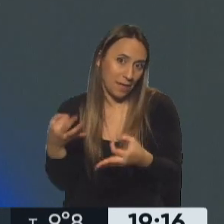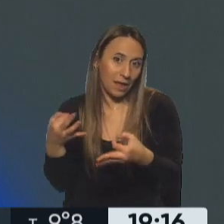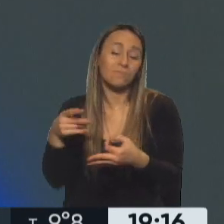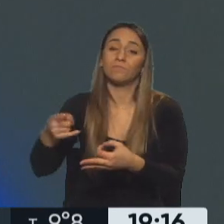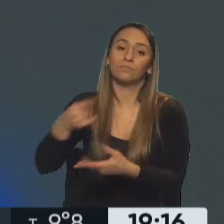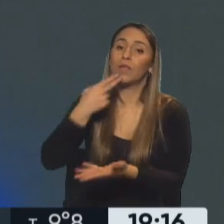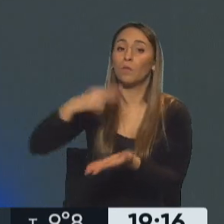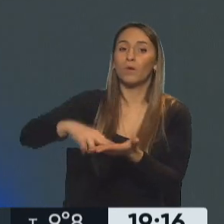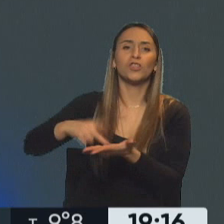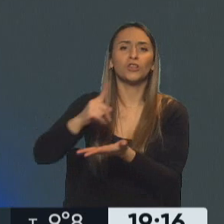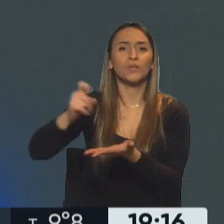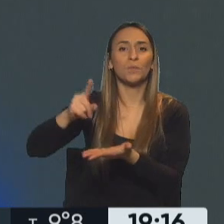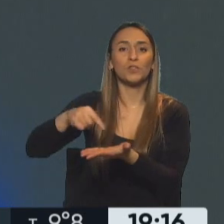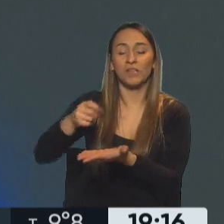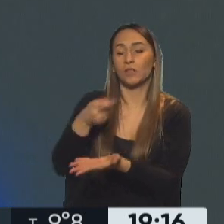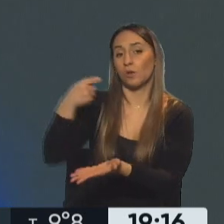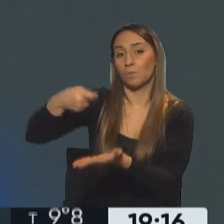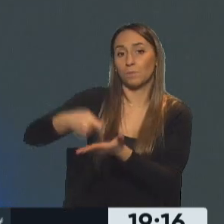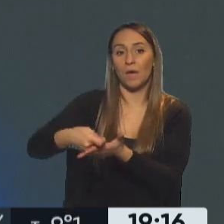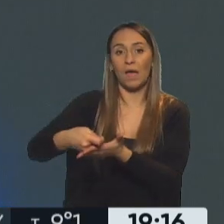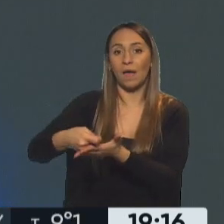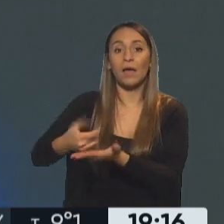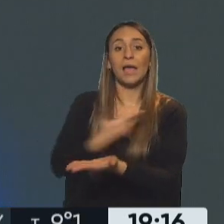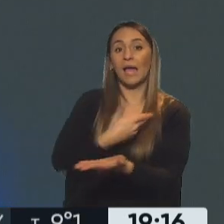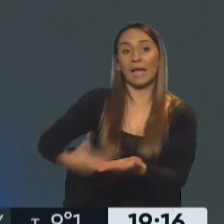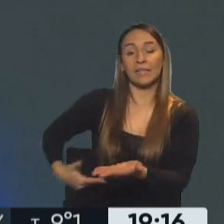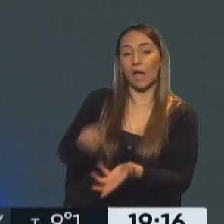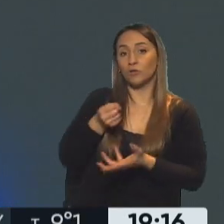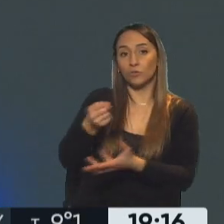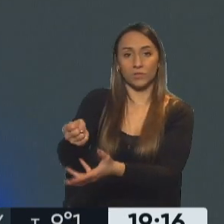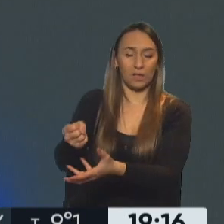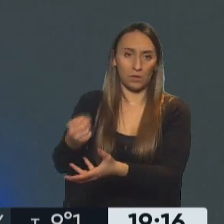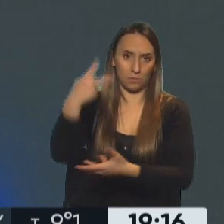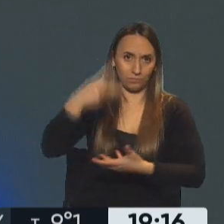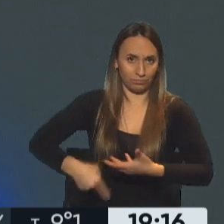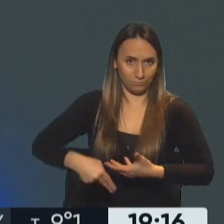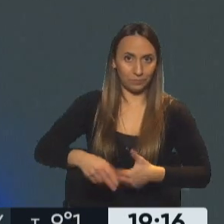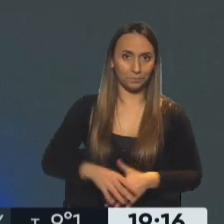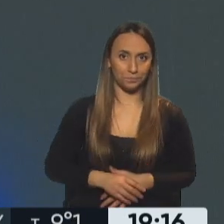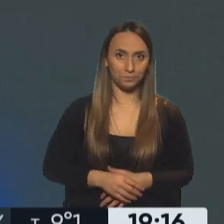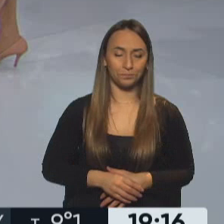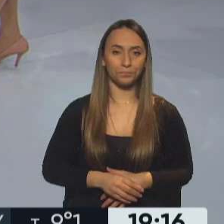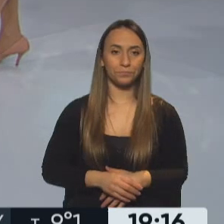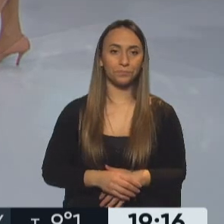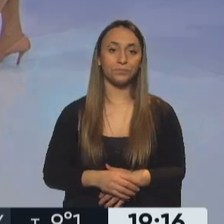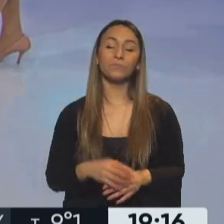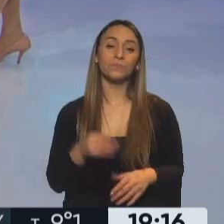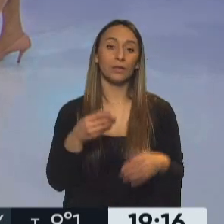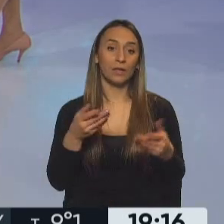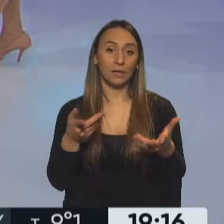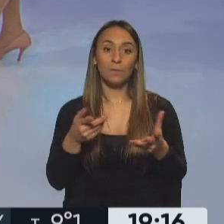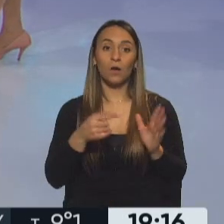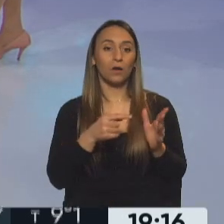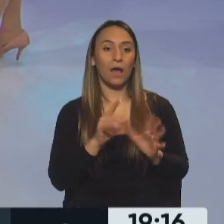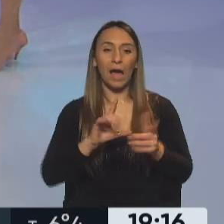decir, la tarifa sin ningún tipo de asistencia por parte del Estado. ¿Sí? Bueno, esa actualización se va a ir